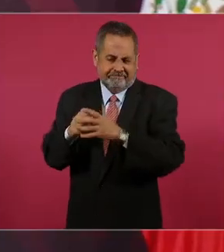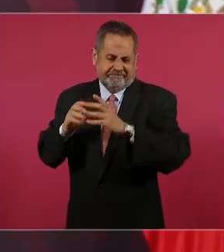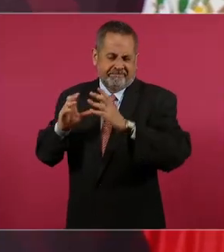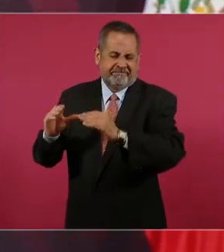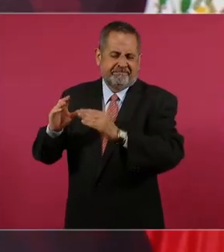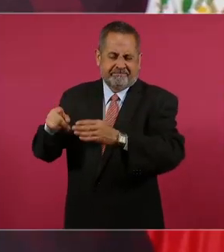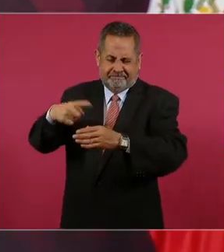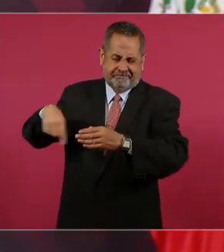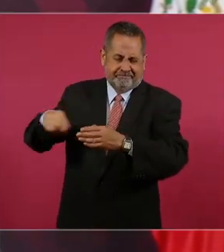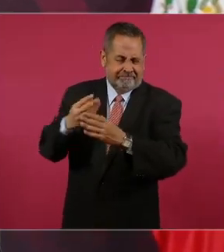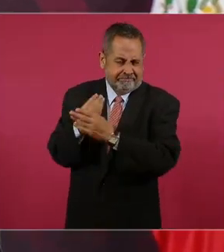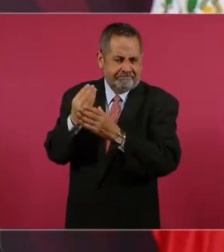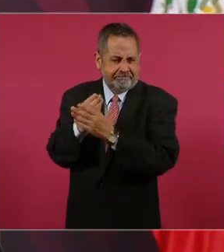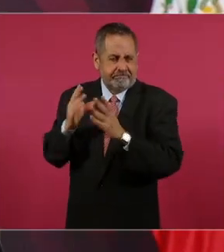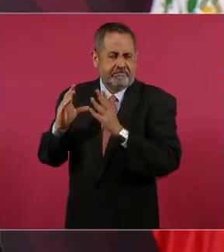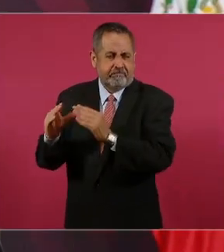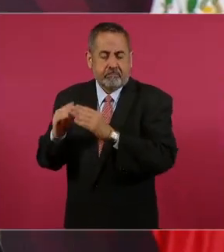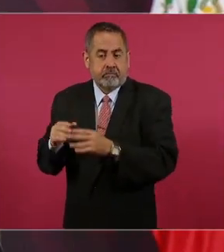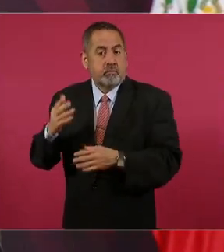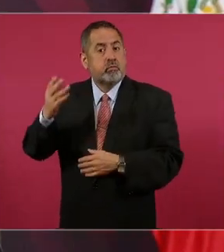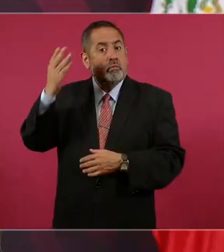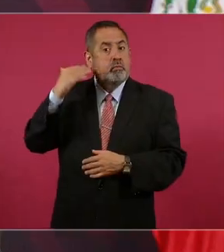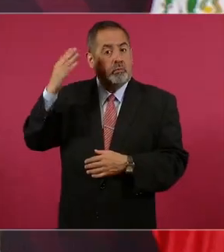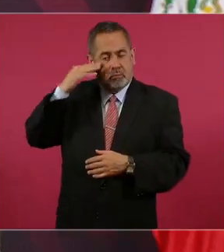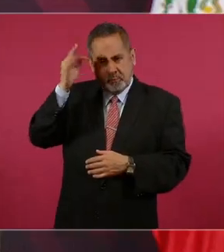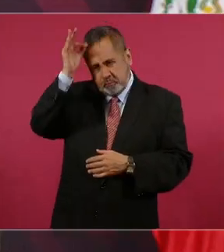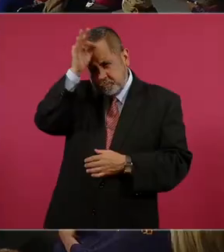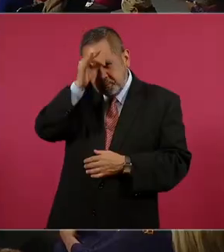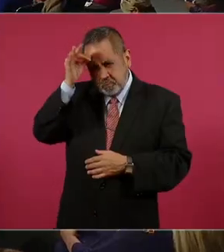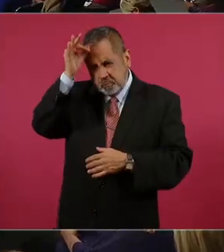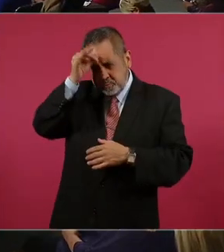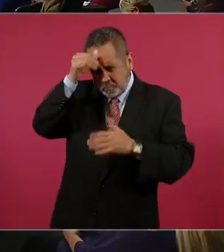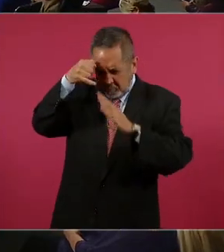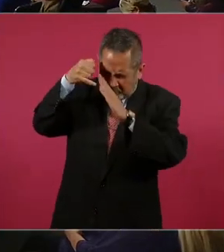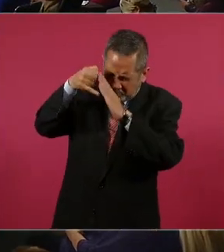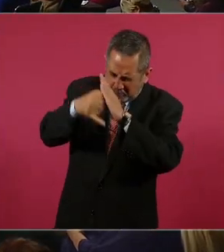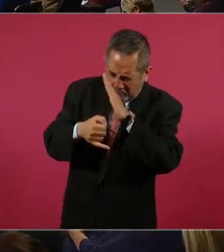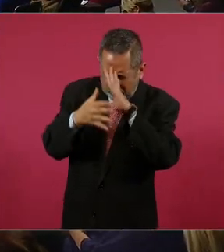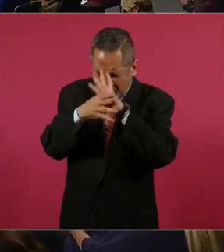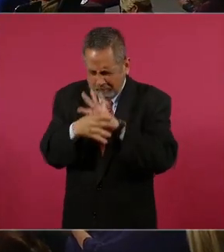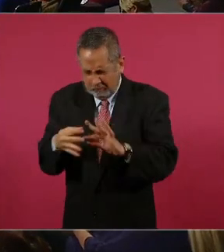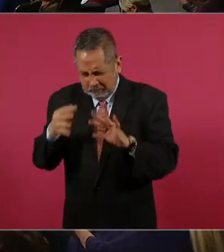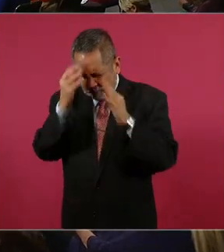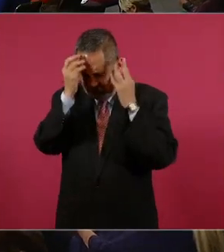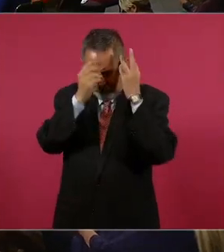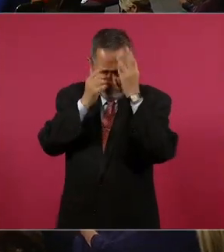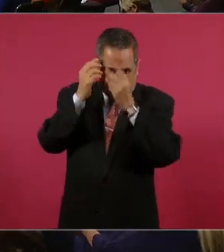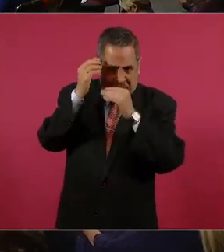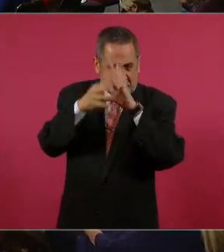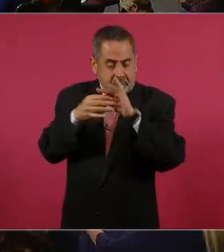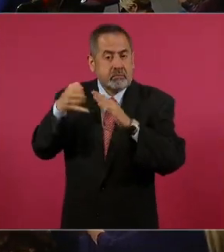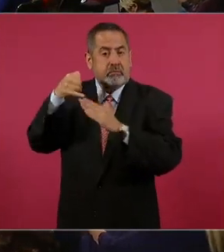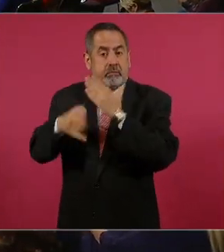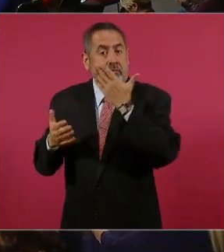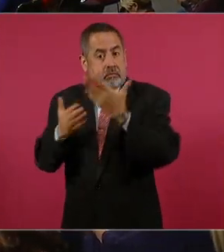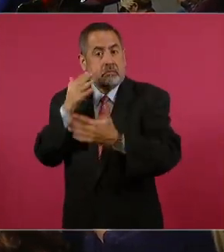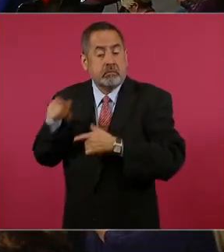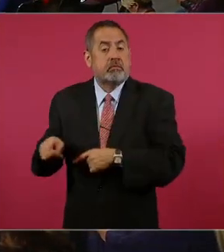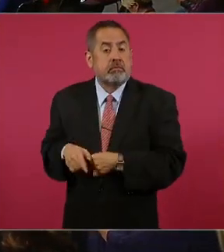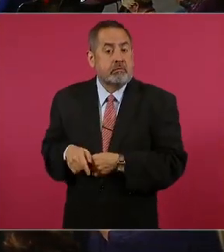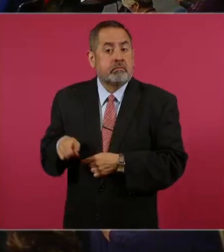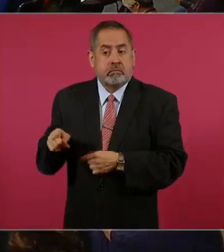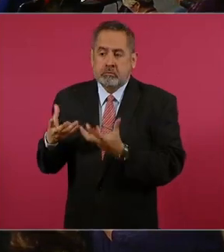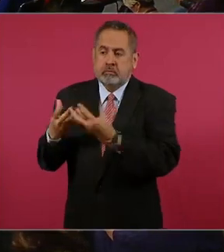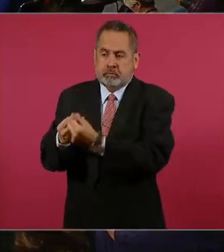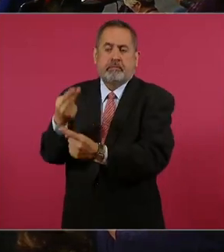de gran valor filosófico. Esto último, aunque fue usado en